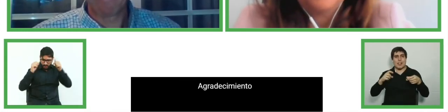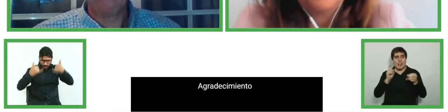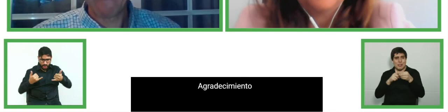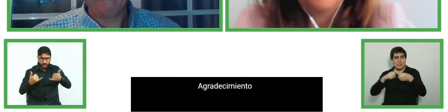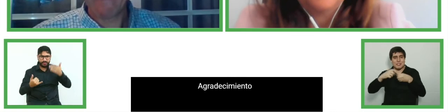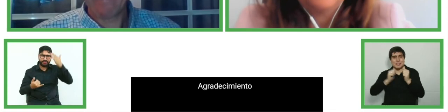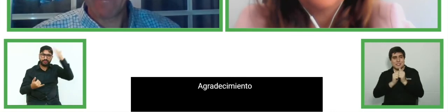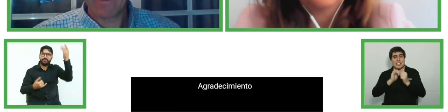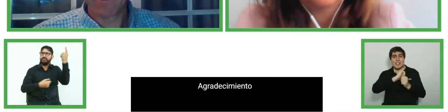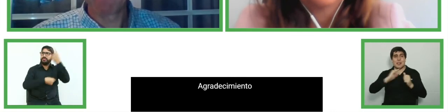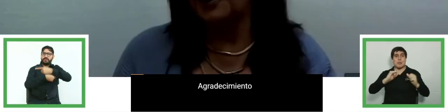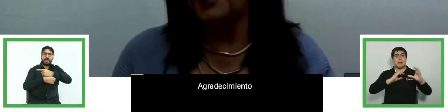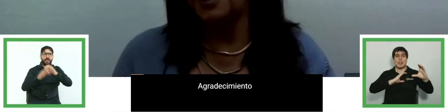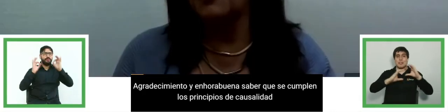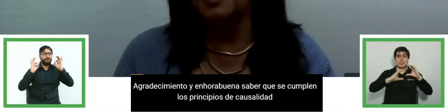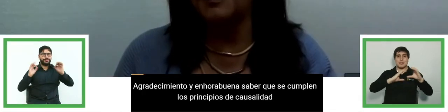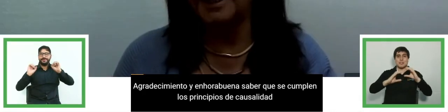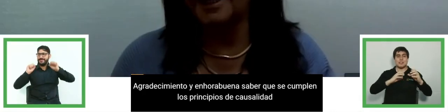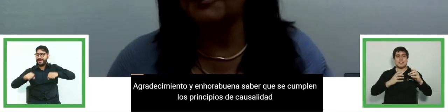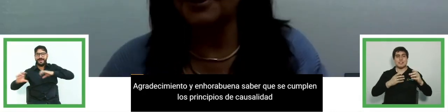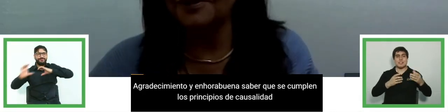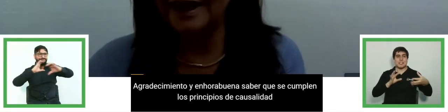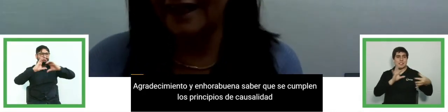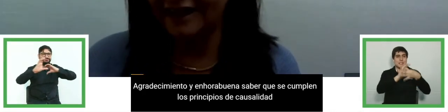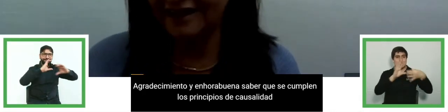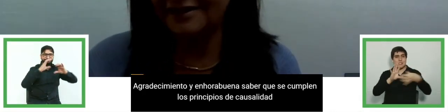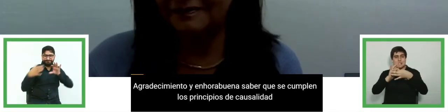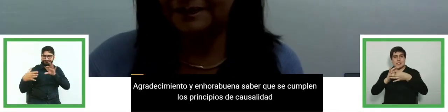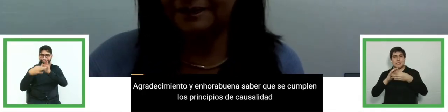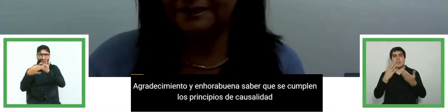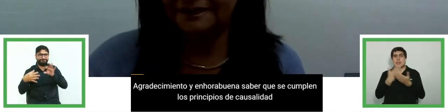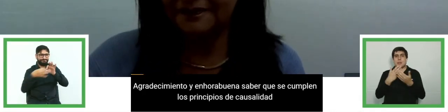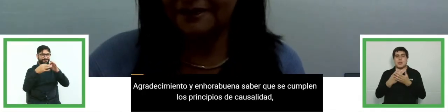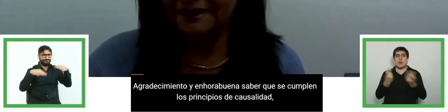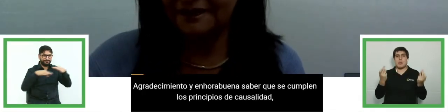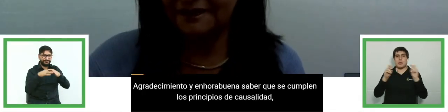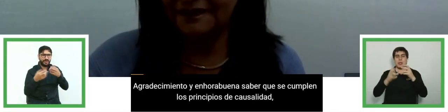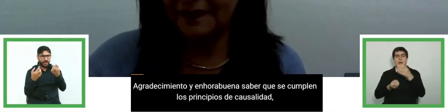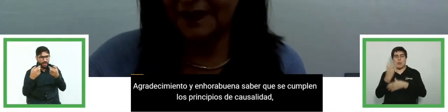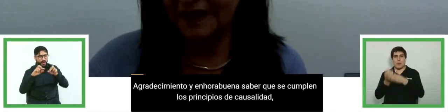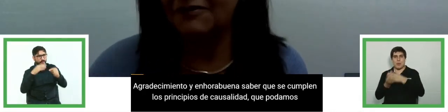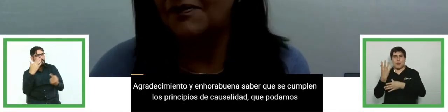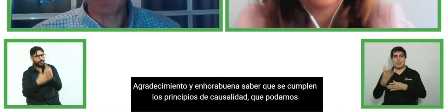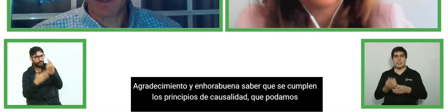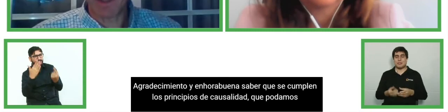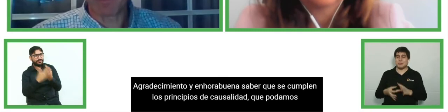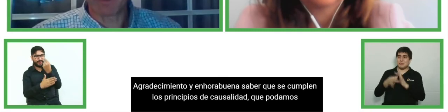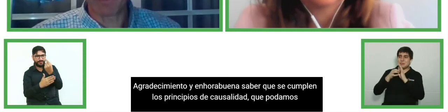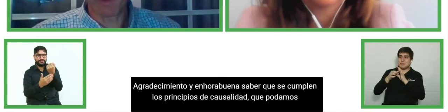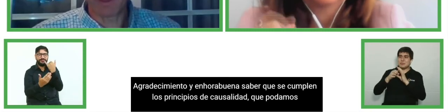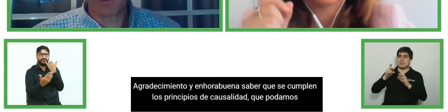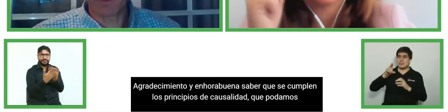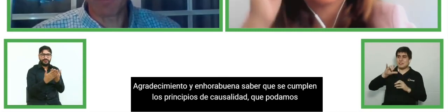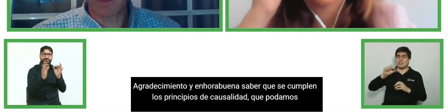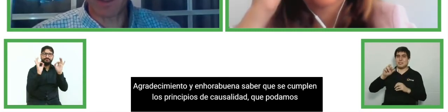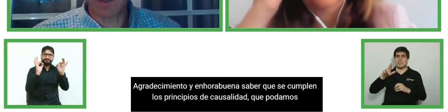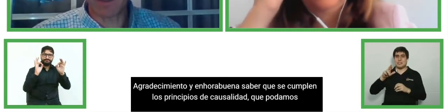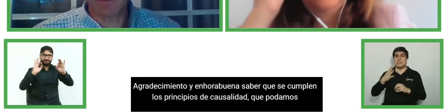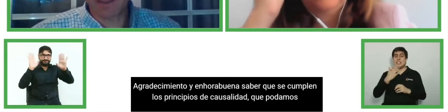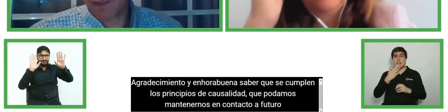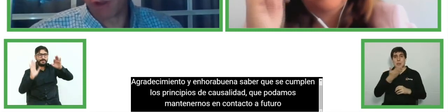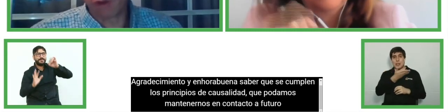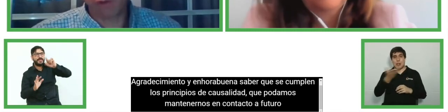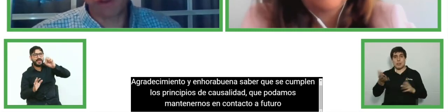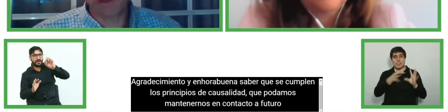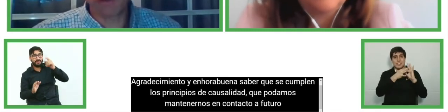podamos mantenernos en contacto a futuro y multiplicar posibilidades. Muchísimas gracias, Pilar. Pues yo por último también dar las